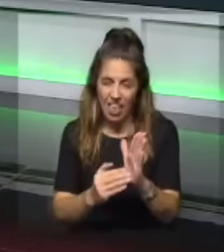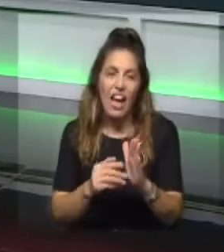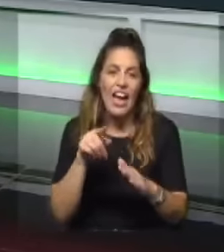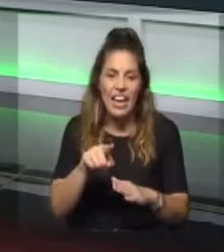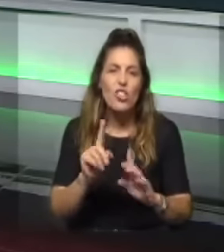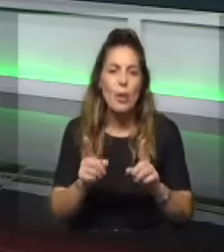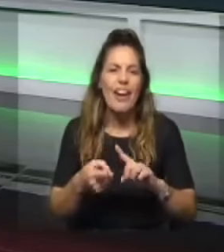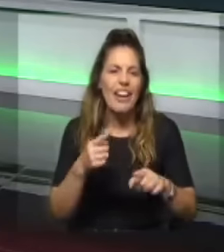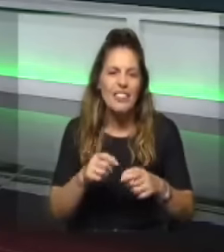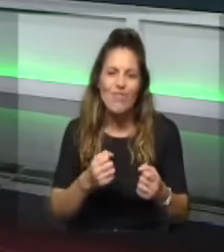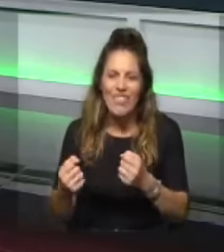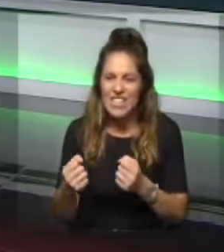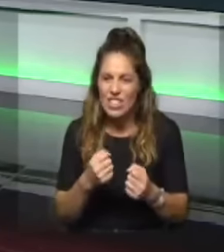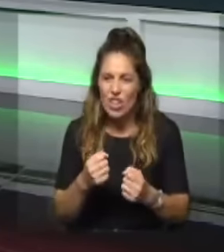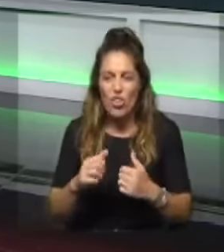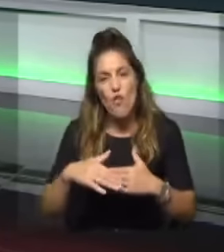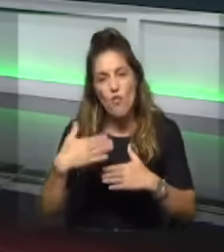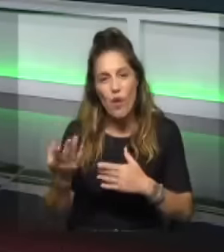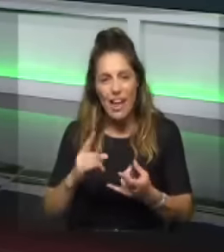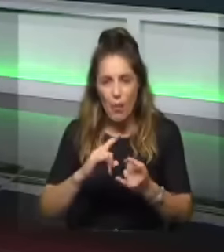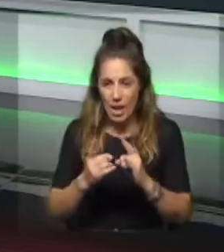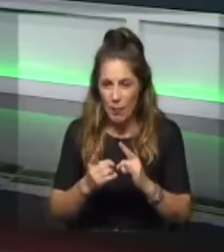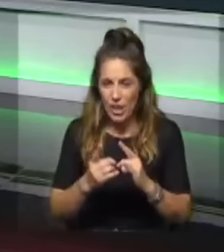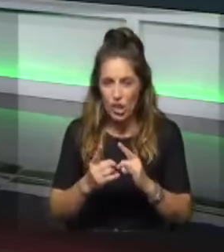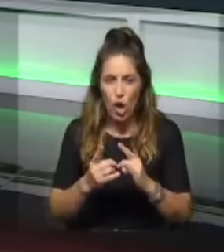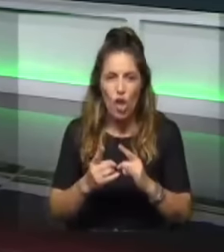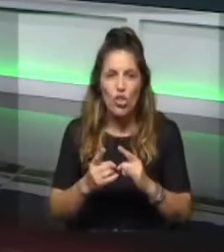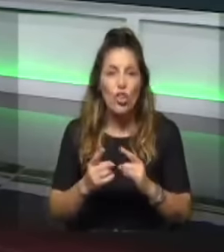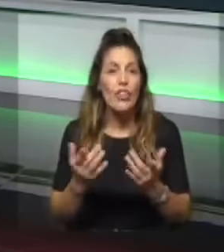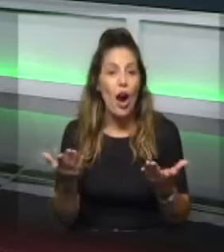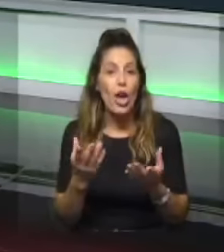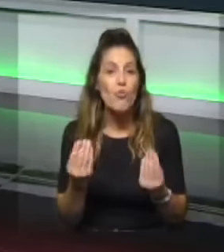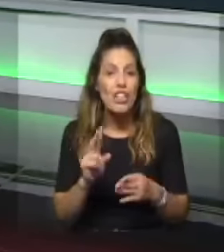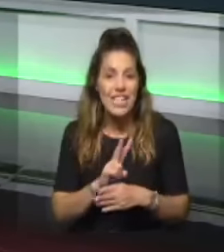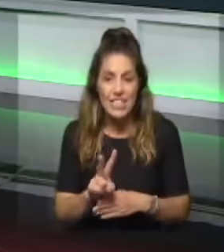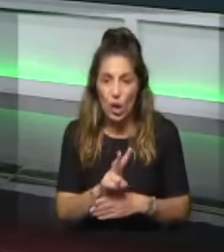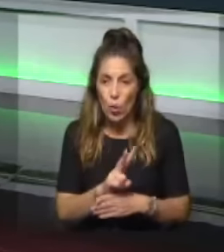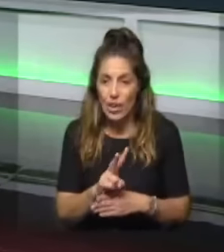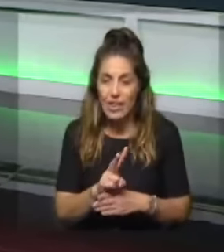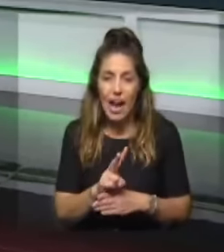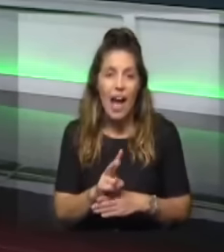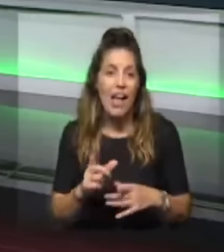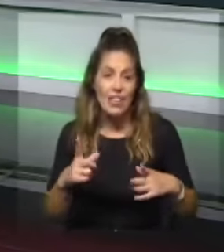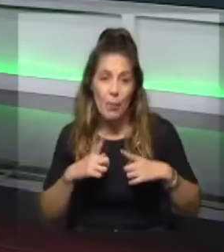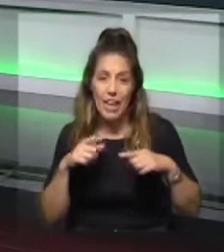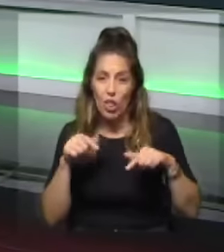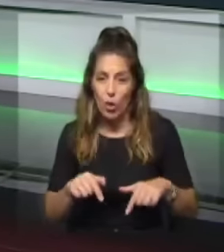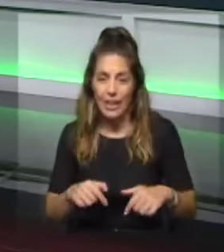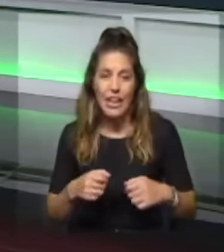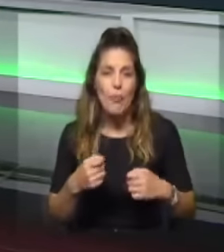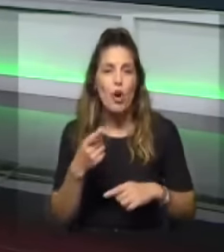relacionado con la tensión que se vive fuera del parlamento donde un fuerte dispositivo de seguridad se ha establecido por parte de la ministra